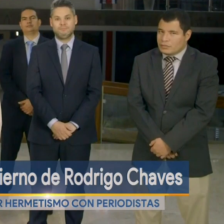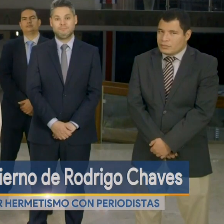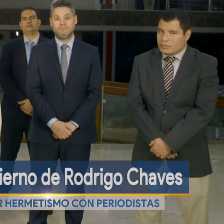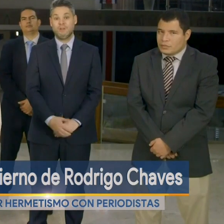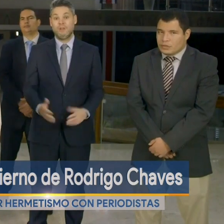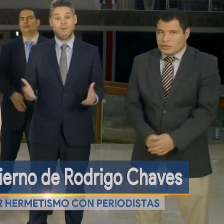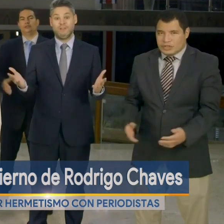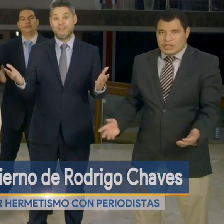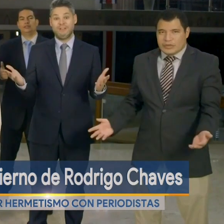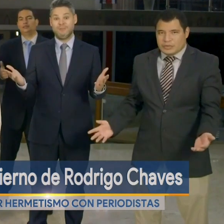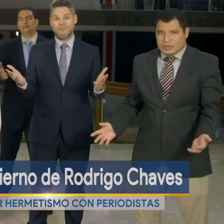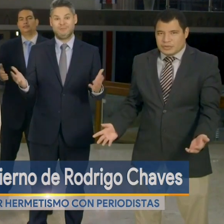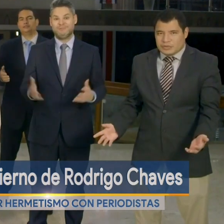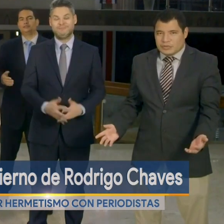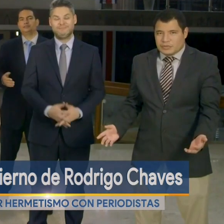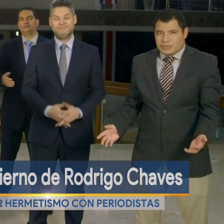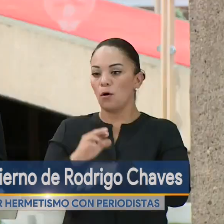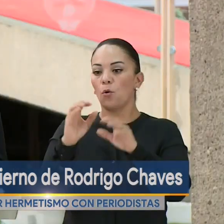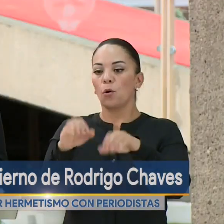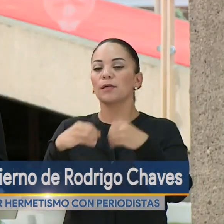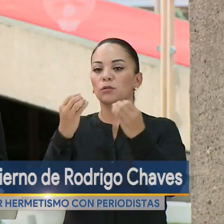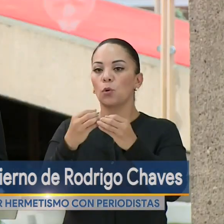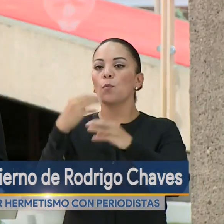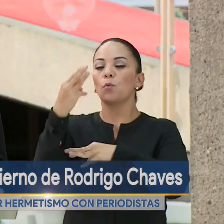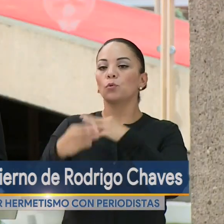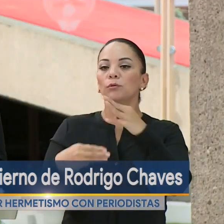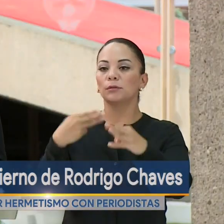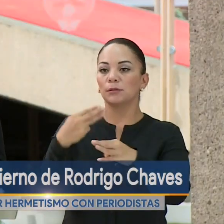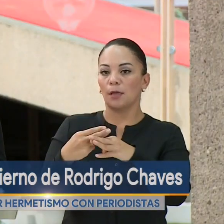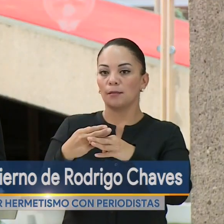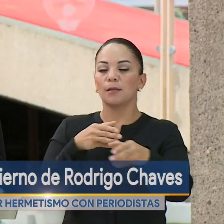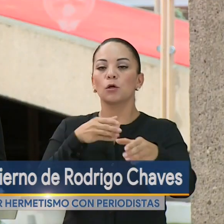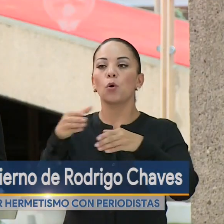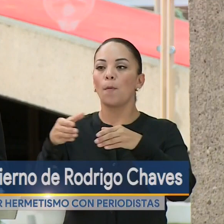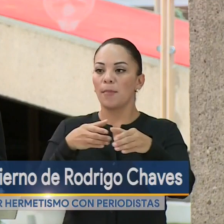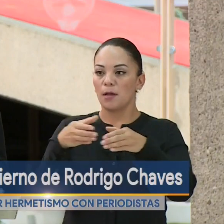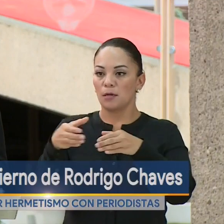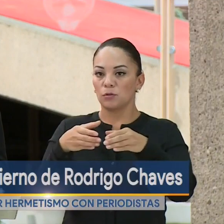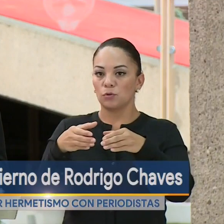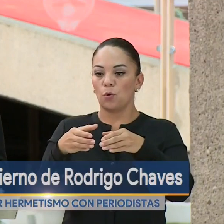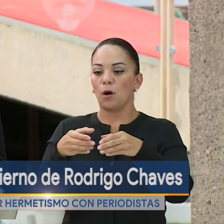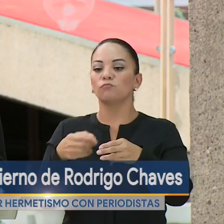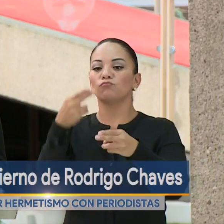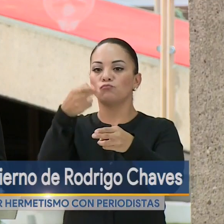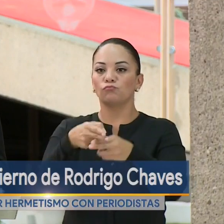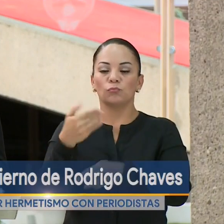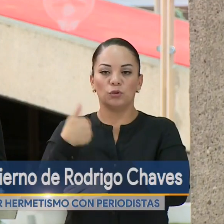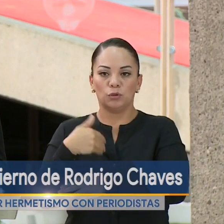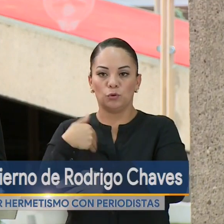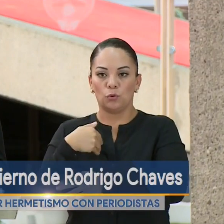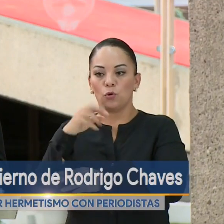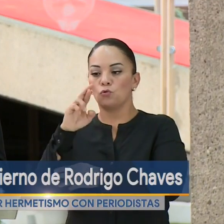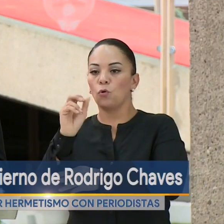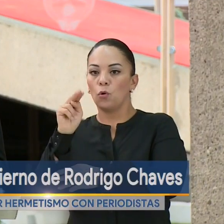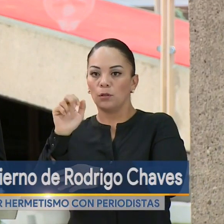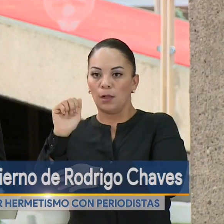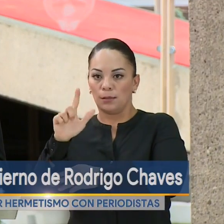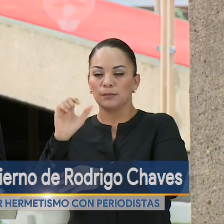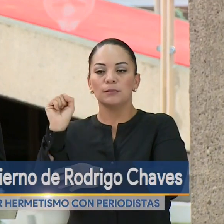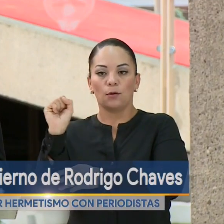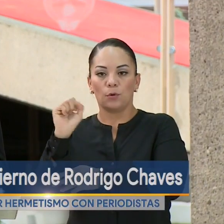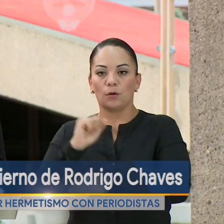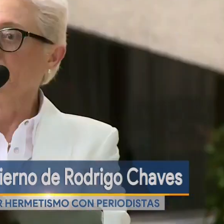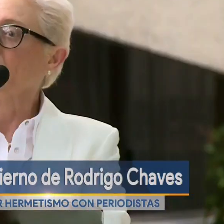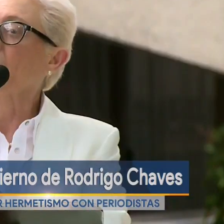reunión. Cuántas veces vemos. Durante la conferencia de prensa de este miércoles posterior al Consejo de Gobierno,